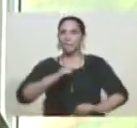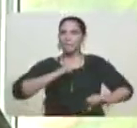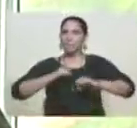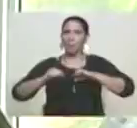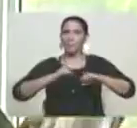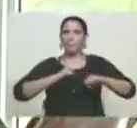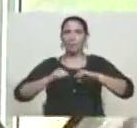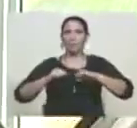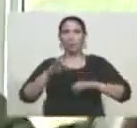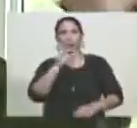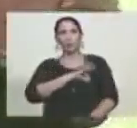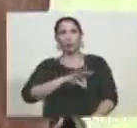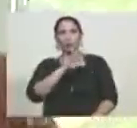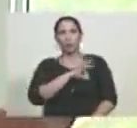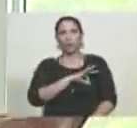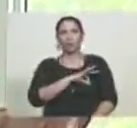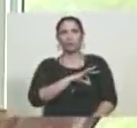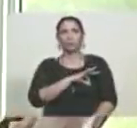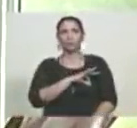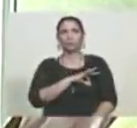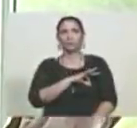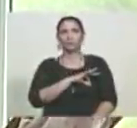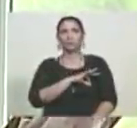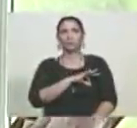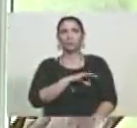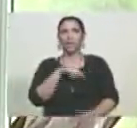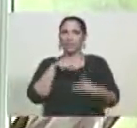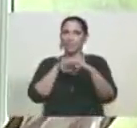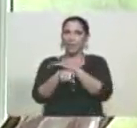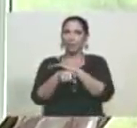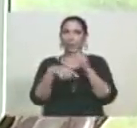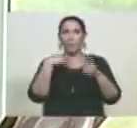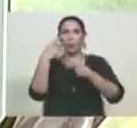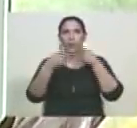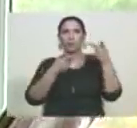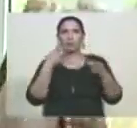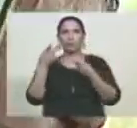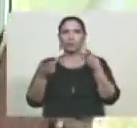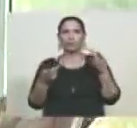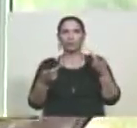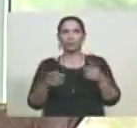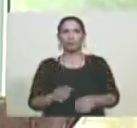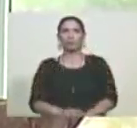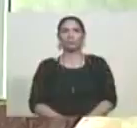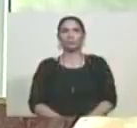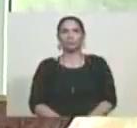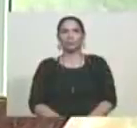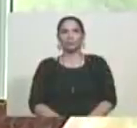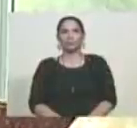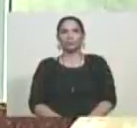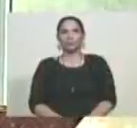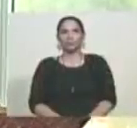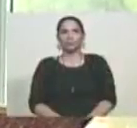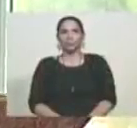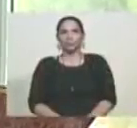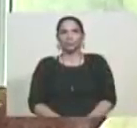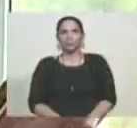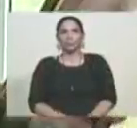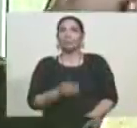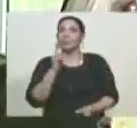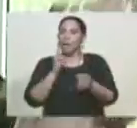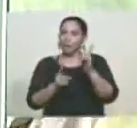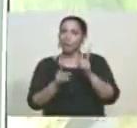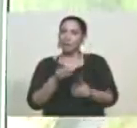movimientos sociales, pero que están dentro de la política. Quizás a veces